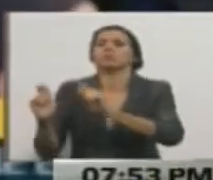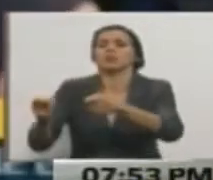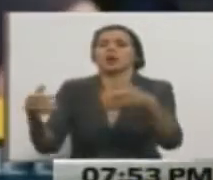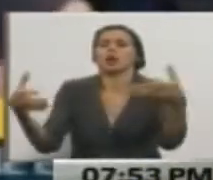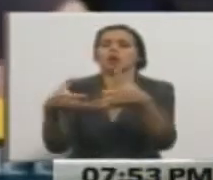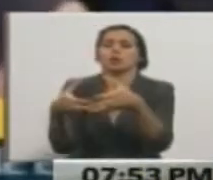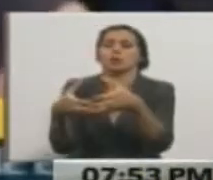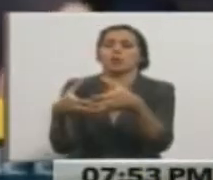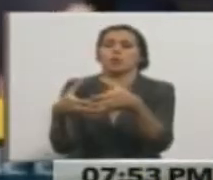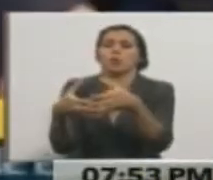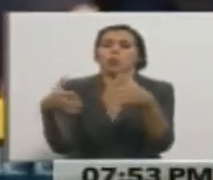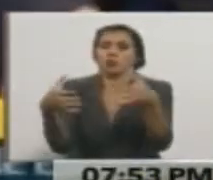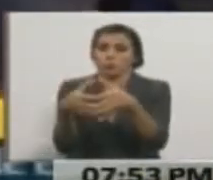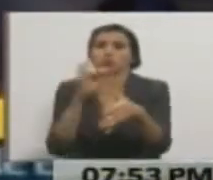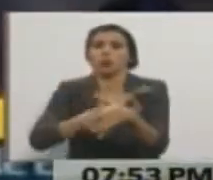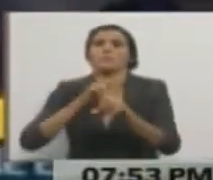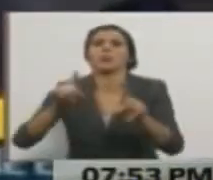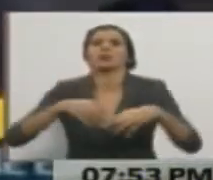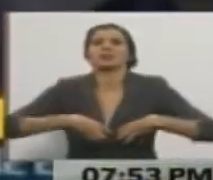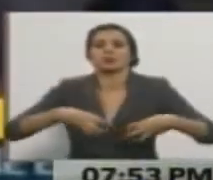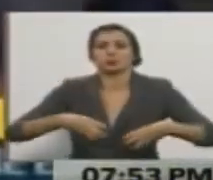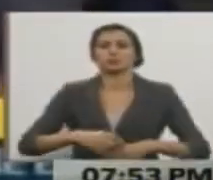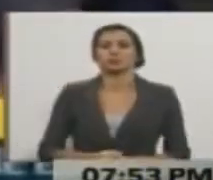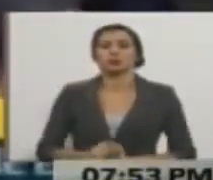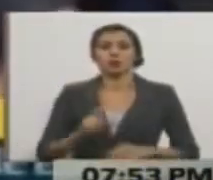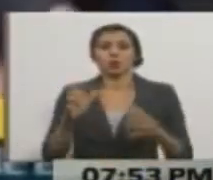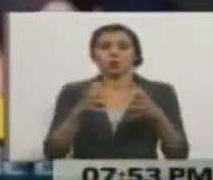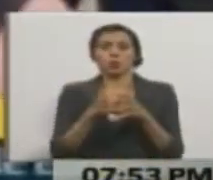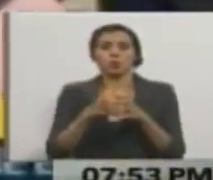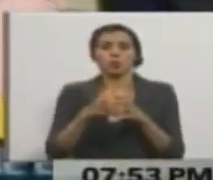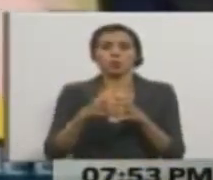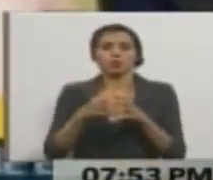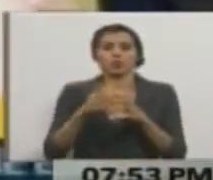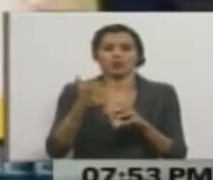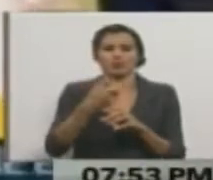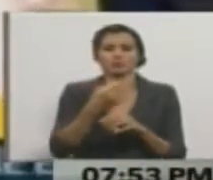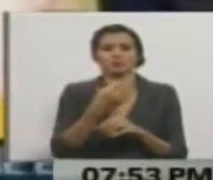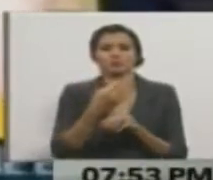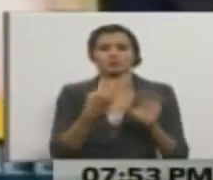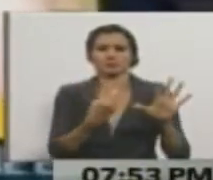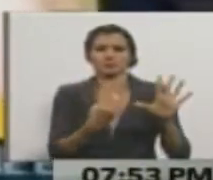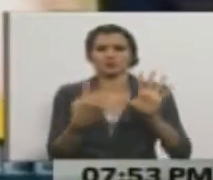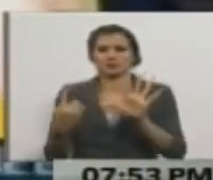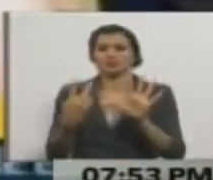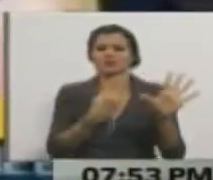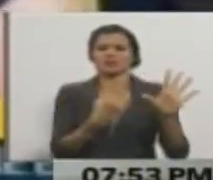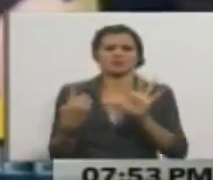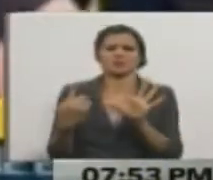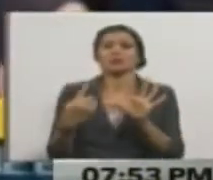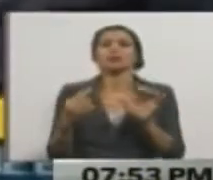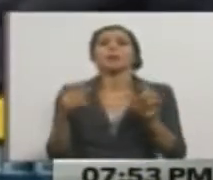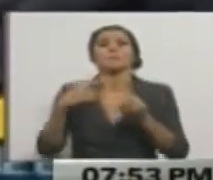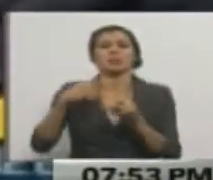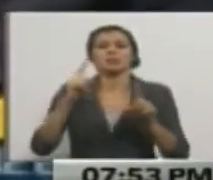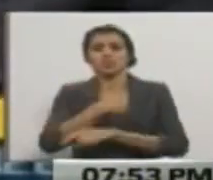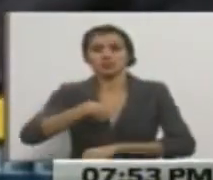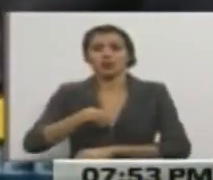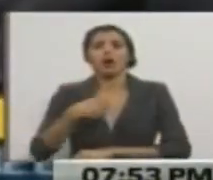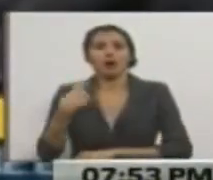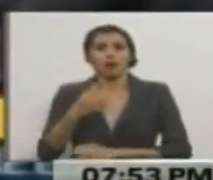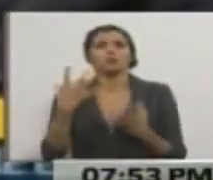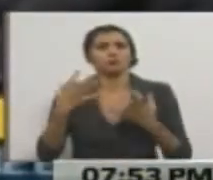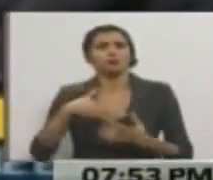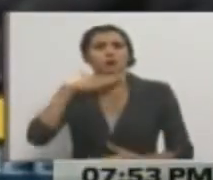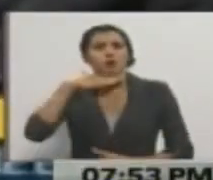El G77 más China y el movimiento de los países no alineados concentra las mayores reservas energéticas de este